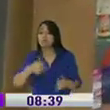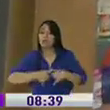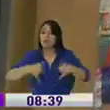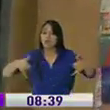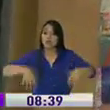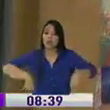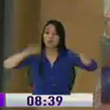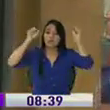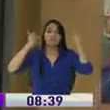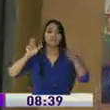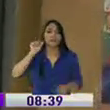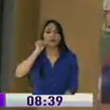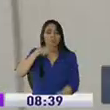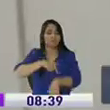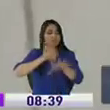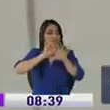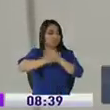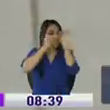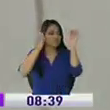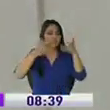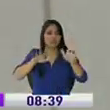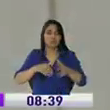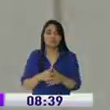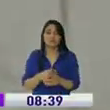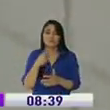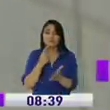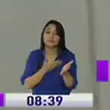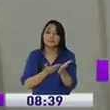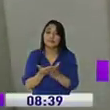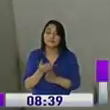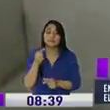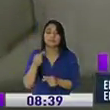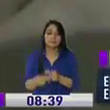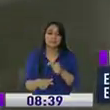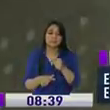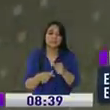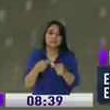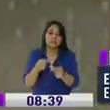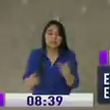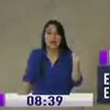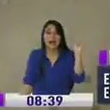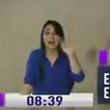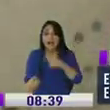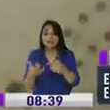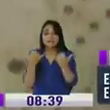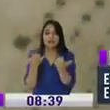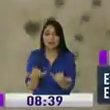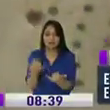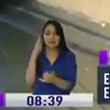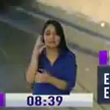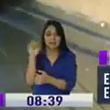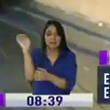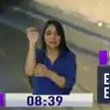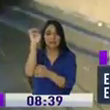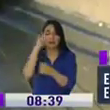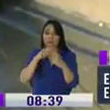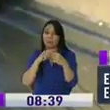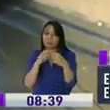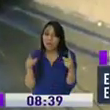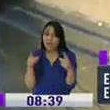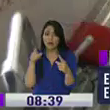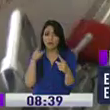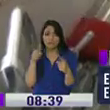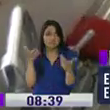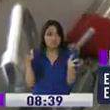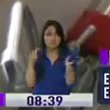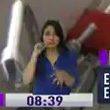teníamos agua a las 7 de la mañana. Se prevé que el servicio se restituya paulatinamente durante el lunes 30 de enero. Sin embargo, la línea telefónica